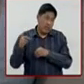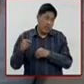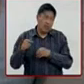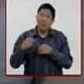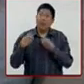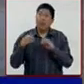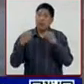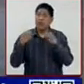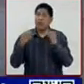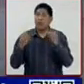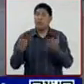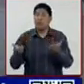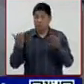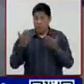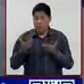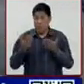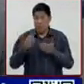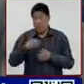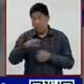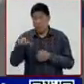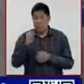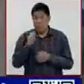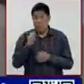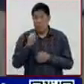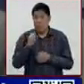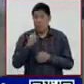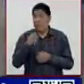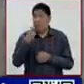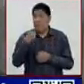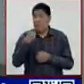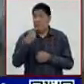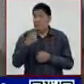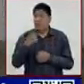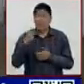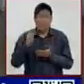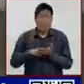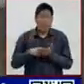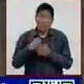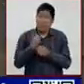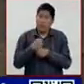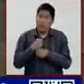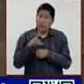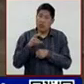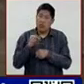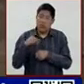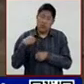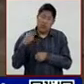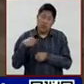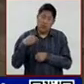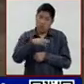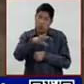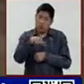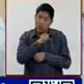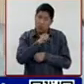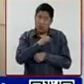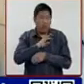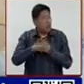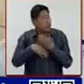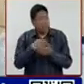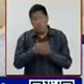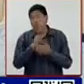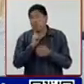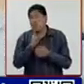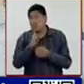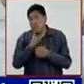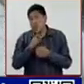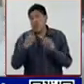a comercializar su producto en estas instalaciones. Este dirigente ha asegurado que aquellos productores que no forman parte de su sector tienen todas las